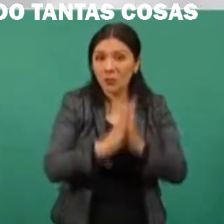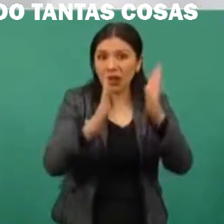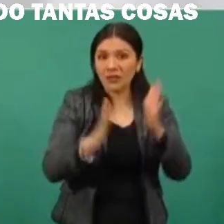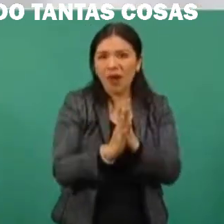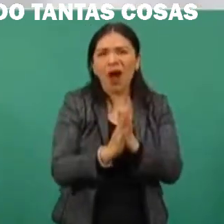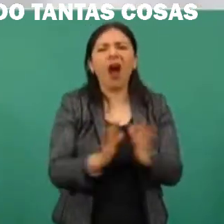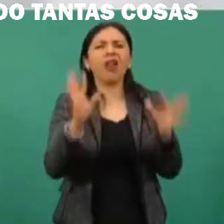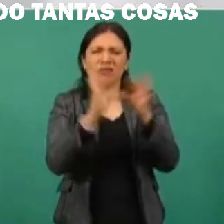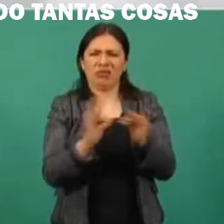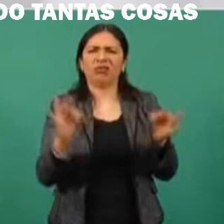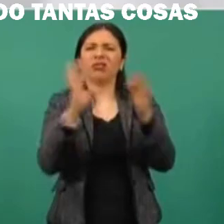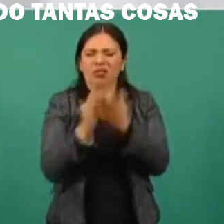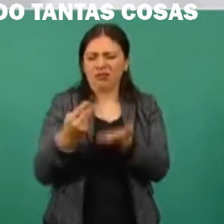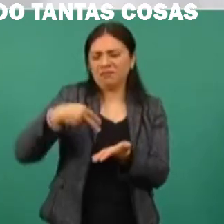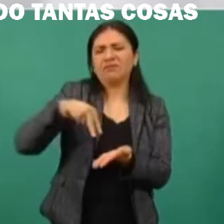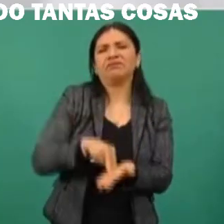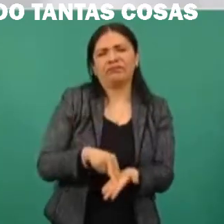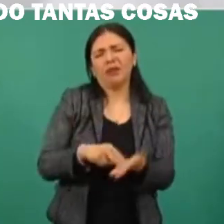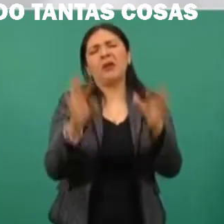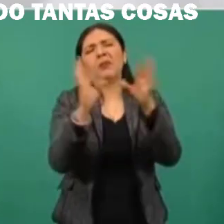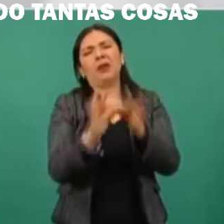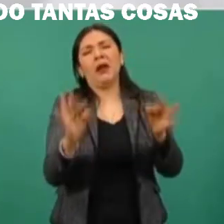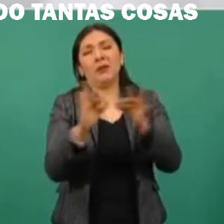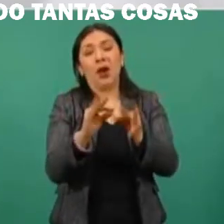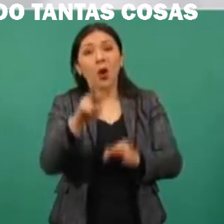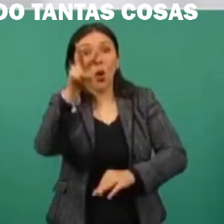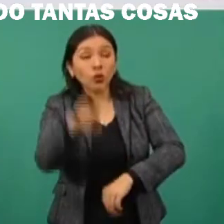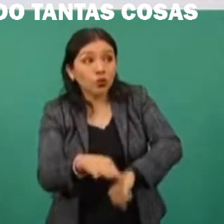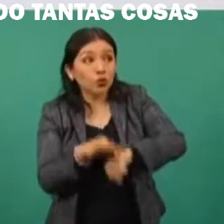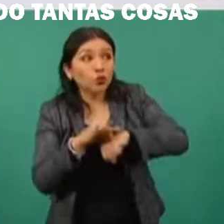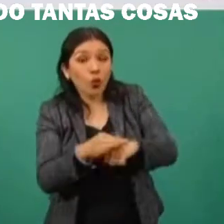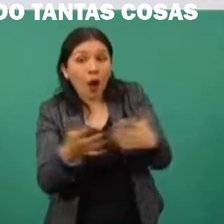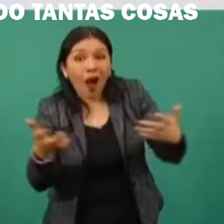discurso, pero en los hechos